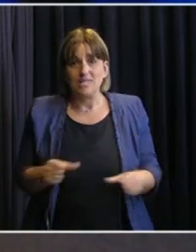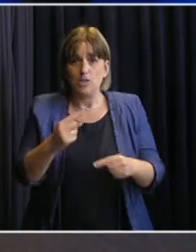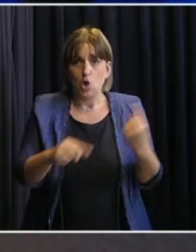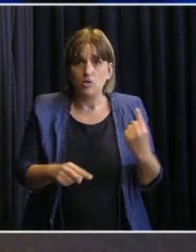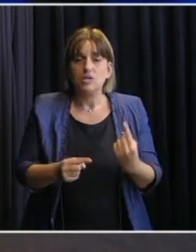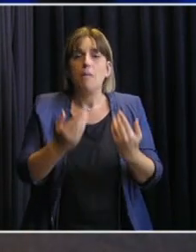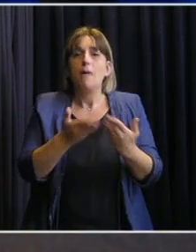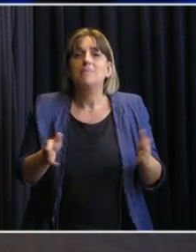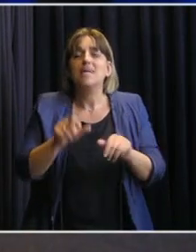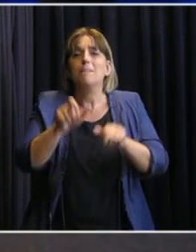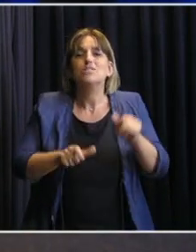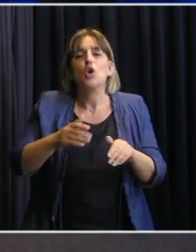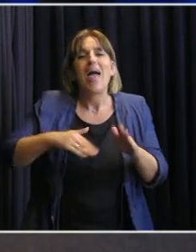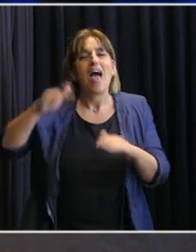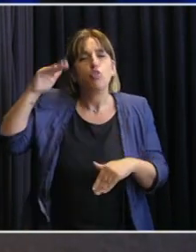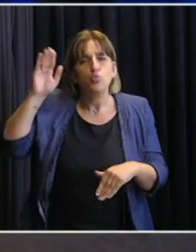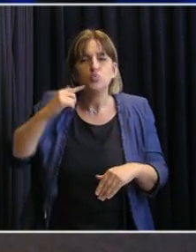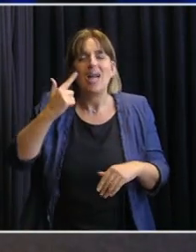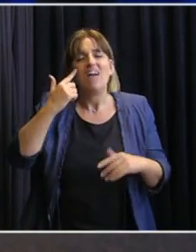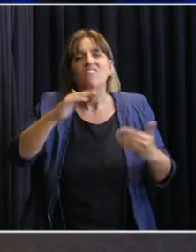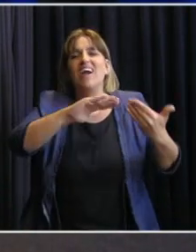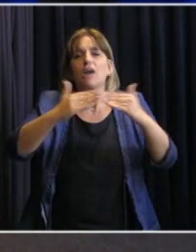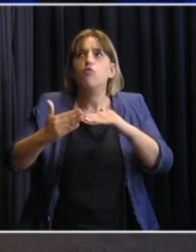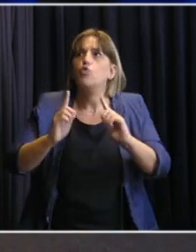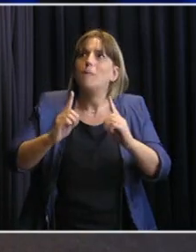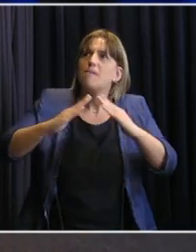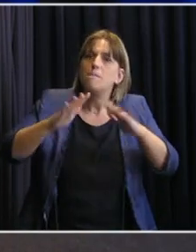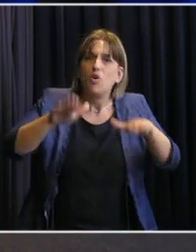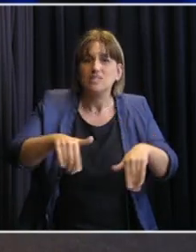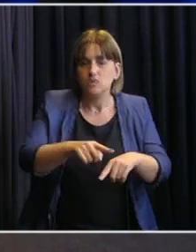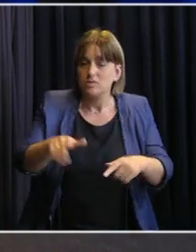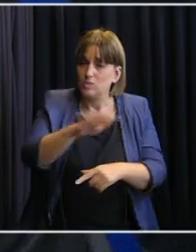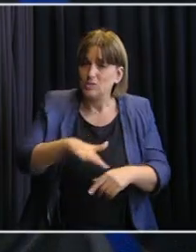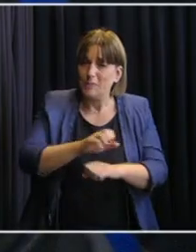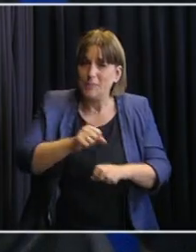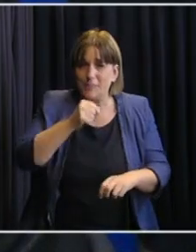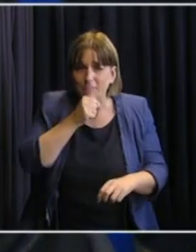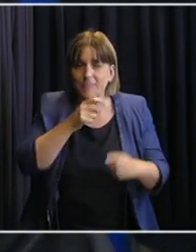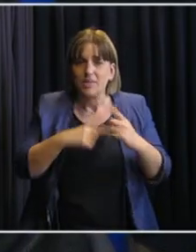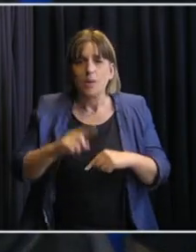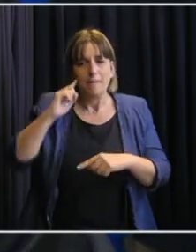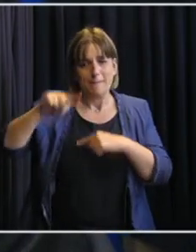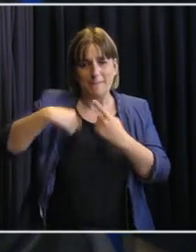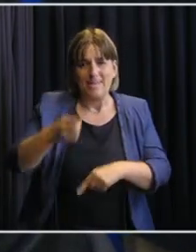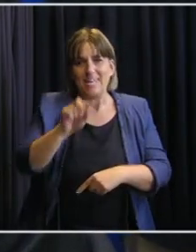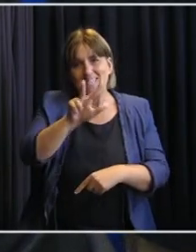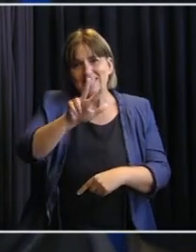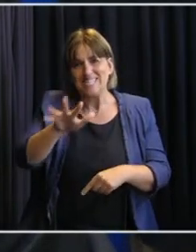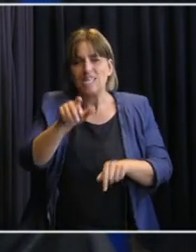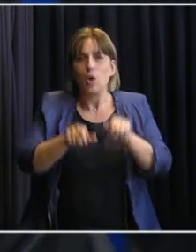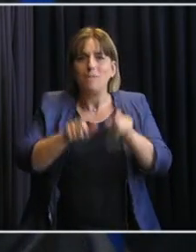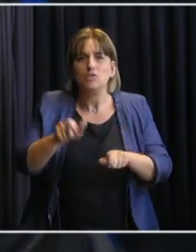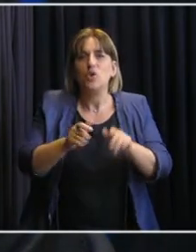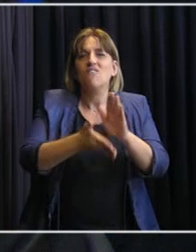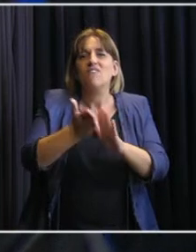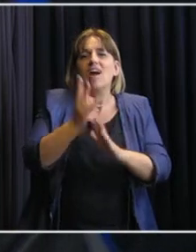Empezando por las personas mayores, que en este sentido son las más vulnerables. Ahora mismo ya hay 35 que están trabajando a